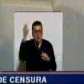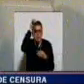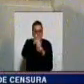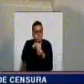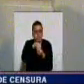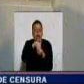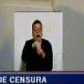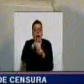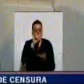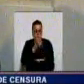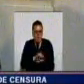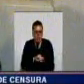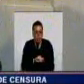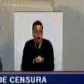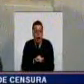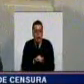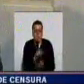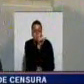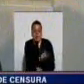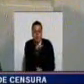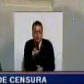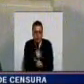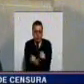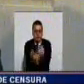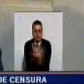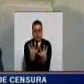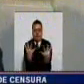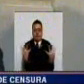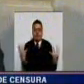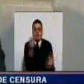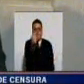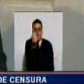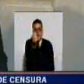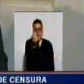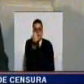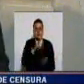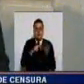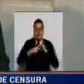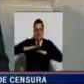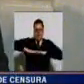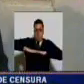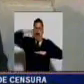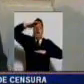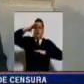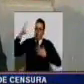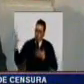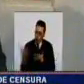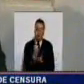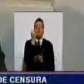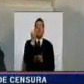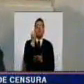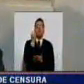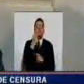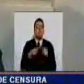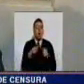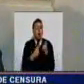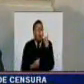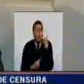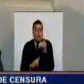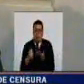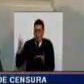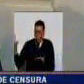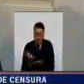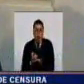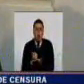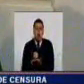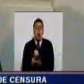de la confrontación de estos actores surjan precios que maximicen los recursos para el Estado. Yo les pregunto, ¿eso ocurrió